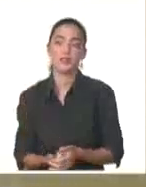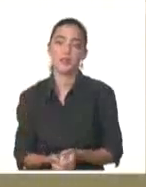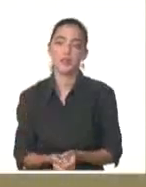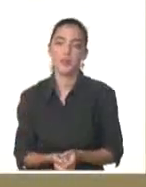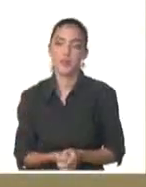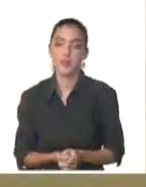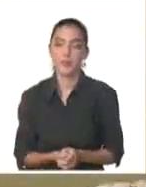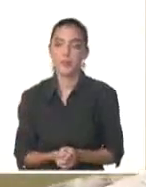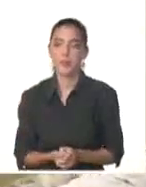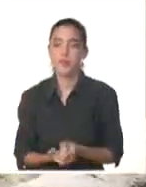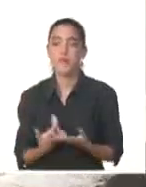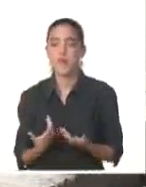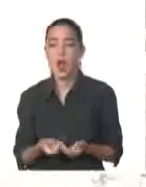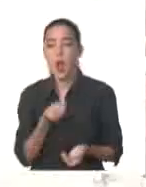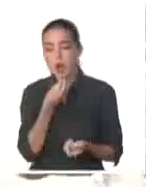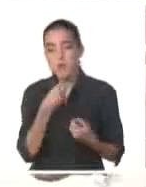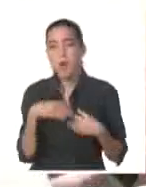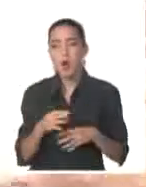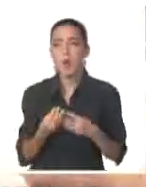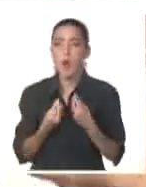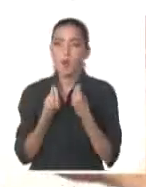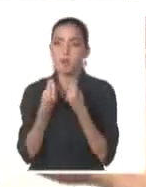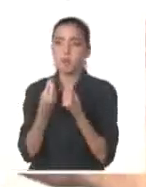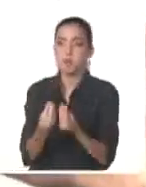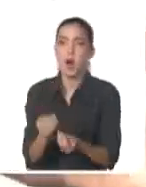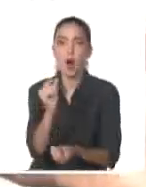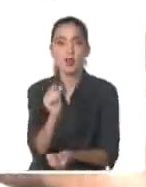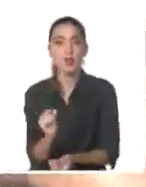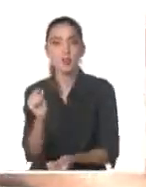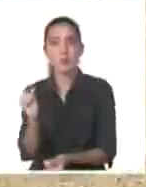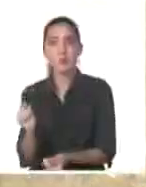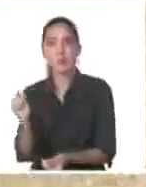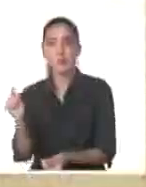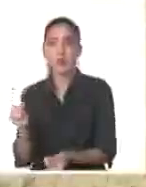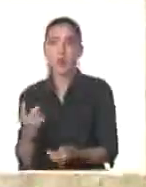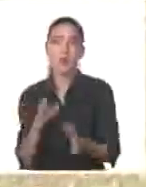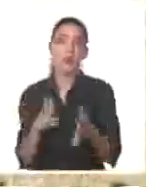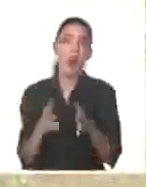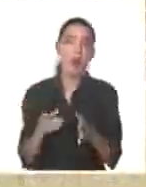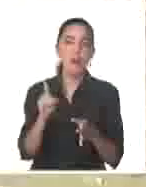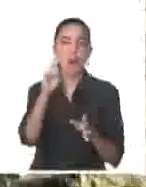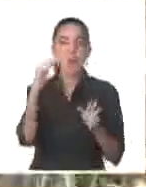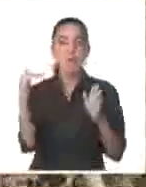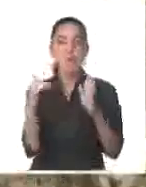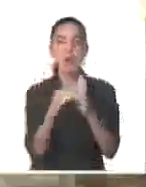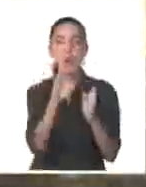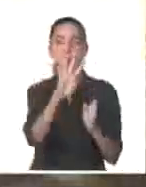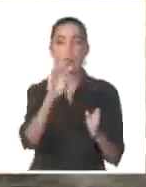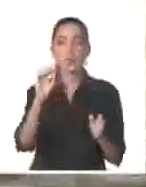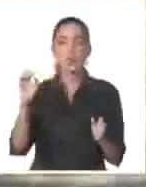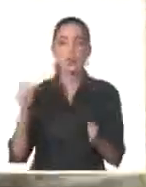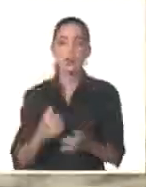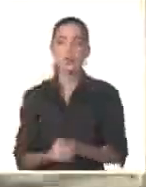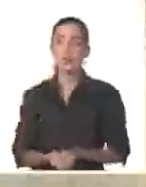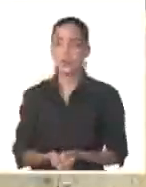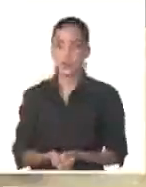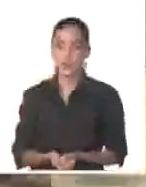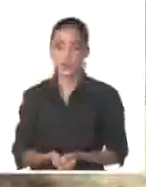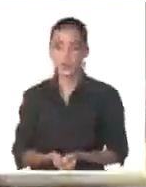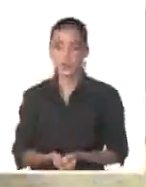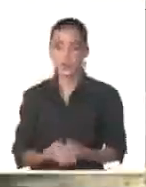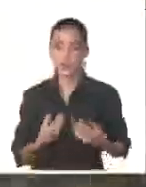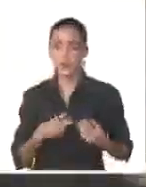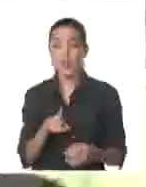por tanto podemos llegar a esos habitantes que son en el entorno de 1.400. Junto con garantizar la alimentación, el abasto de agua y